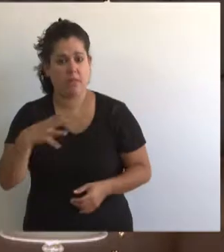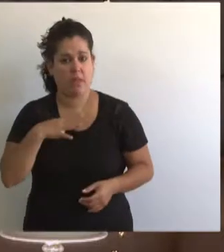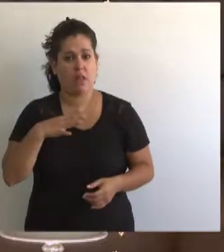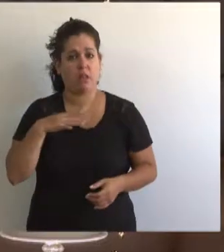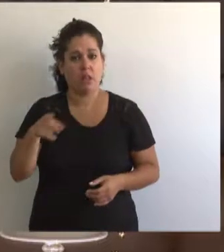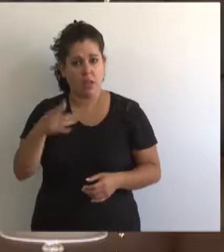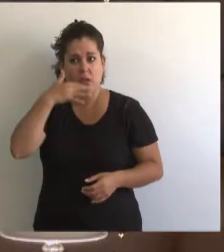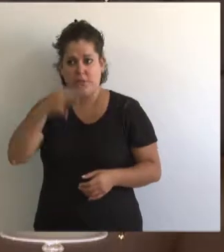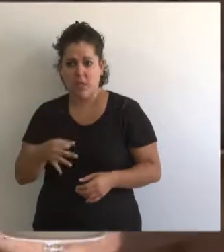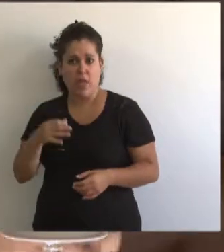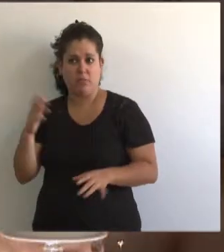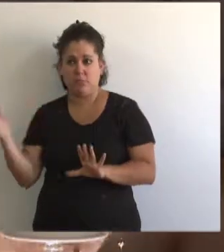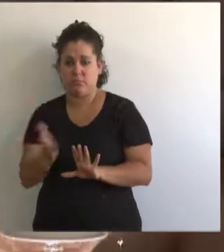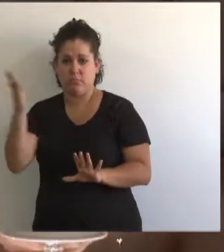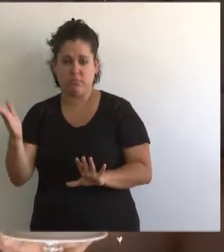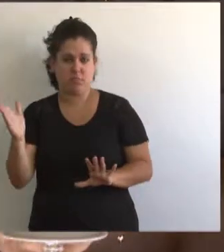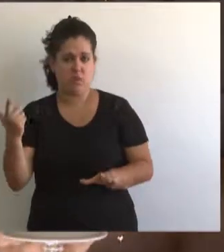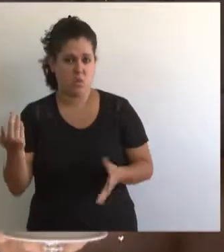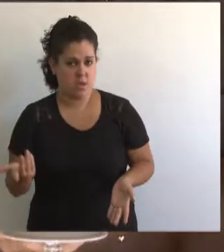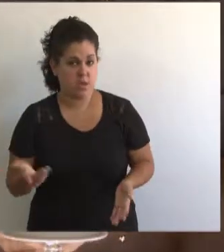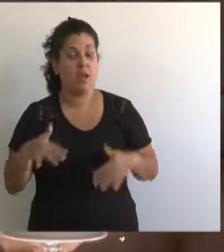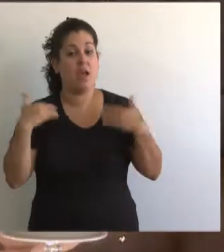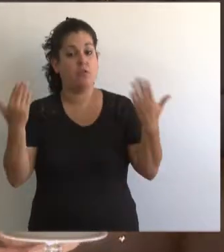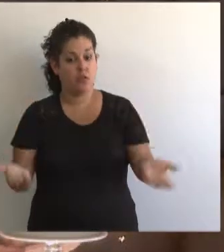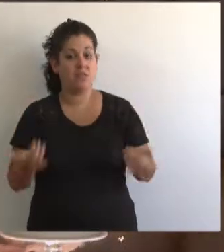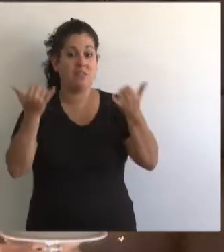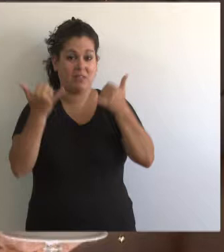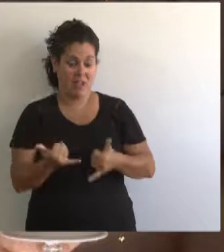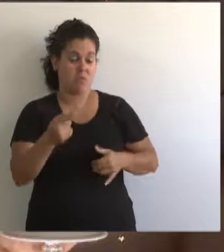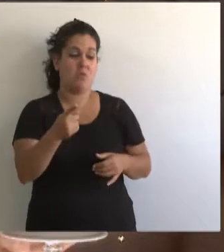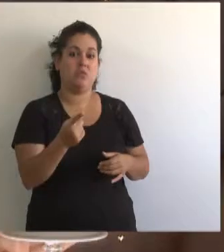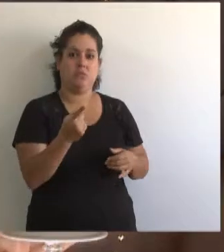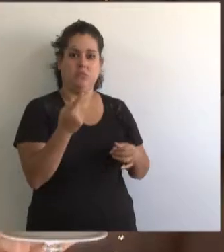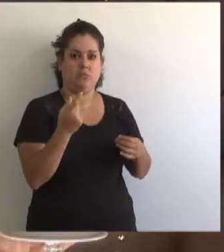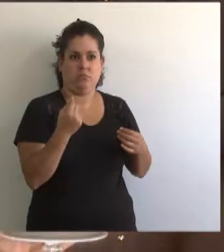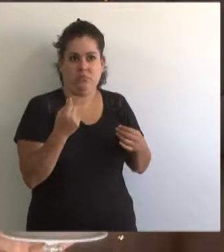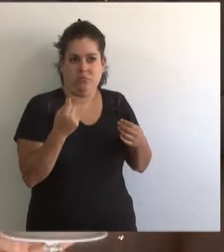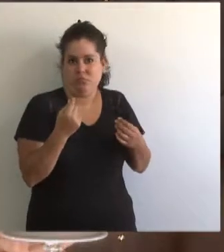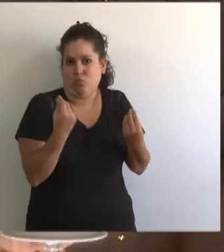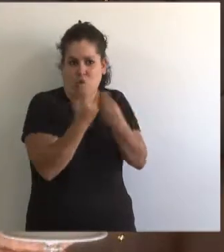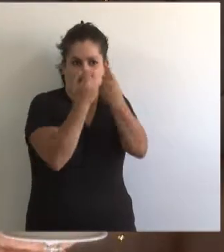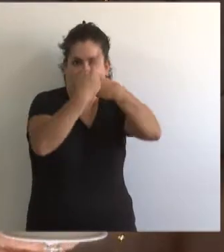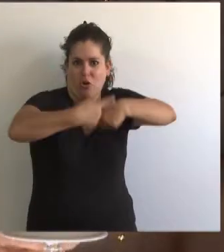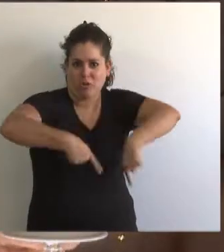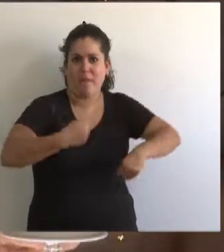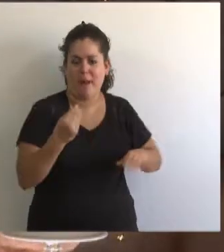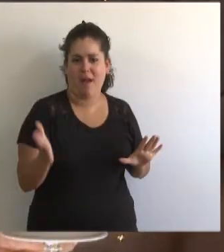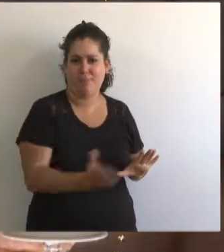no compite con otro tipo de producción. Entonces, tenemos una enorme